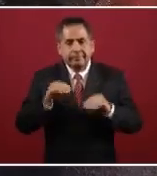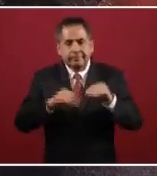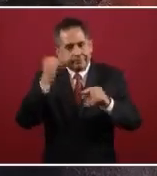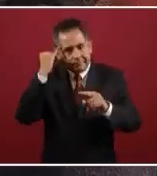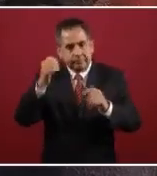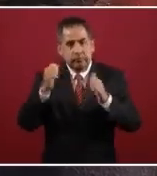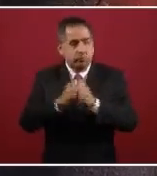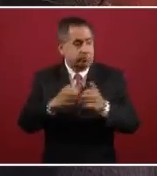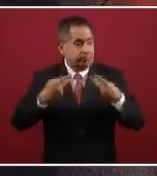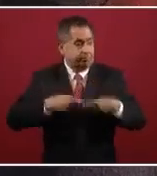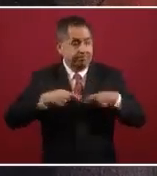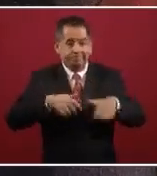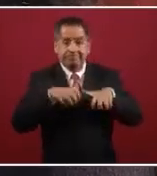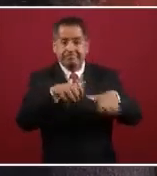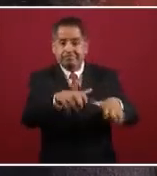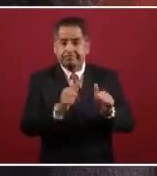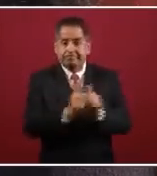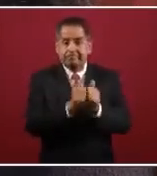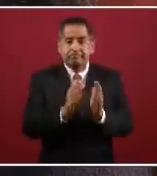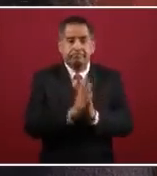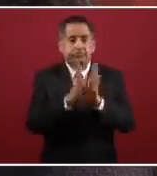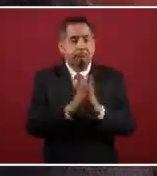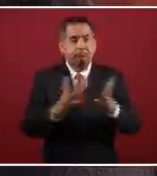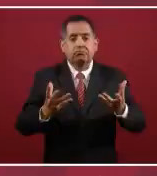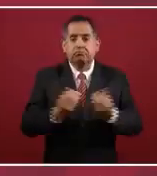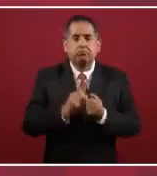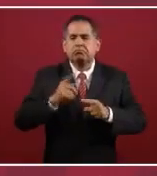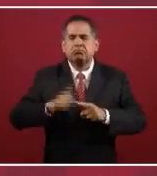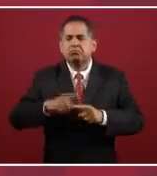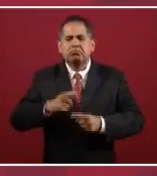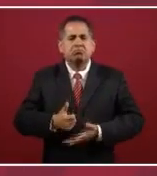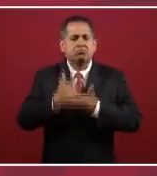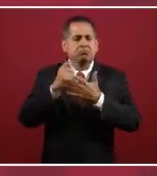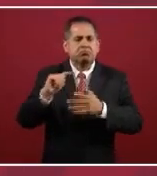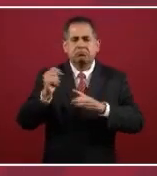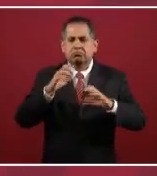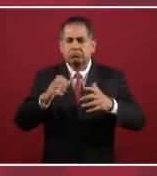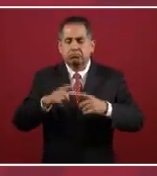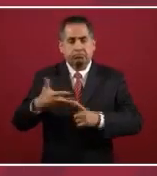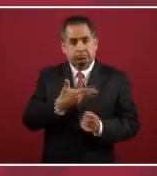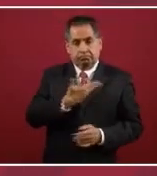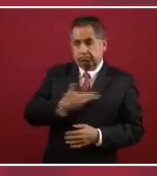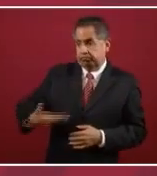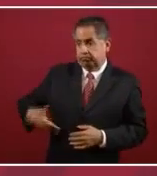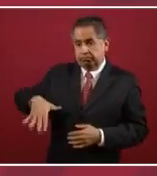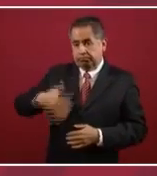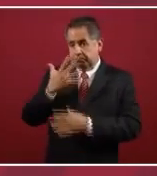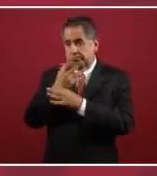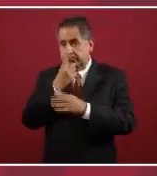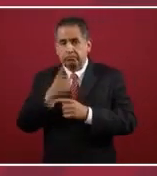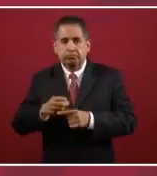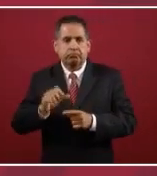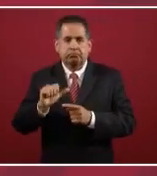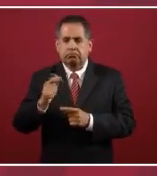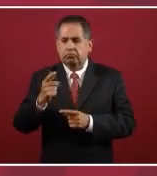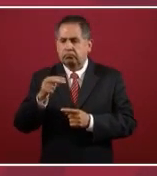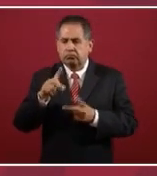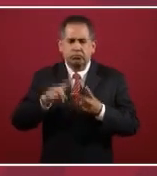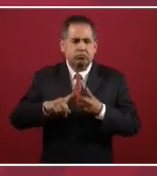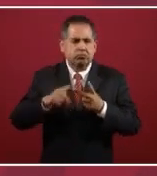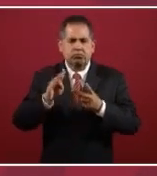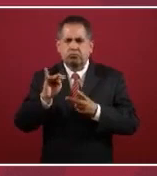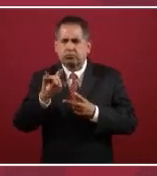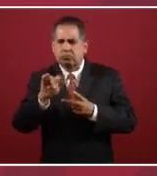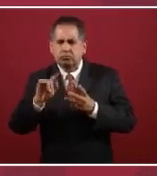construimos con la gente. ¿Quiénes son nuestras técnicas y nuestros técnicos? Ya lo dijo nuestro presidente, son agrónomos,